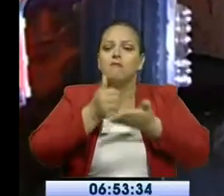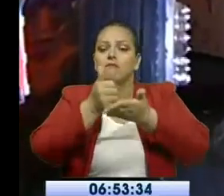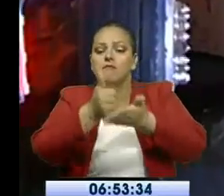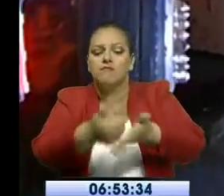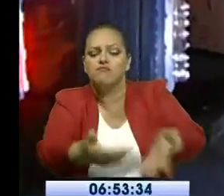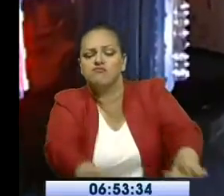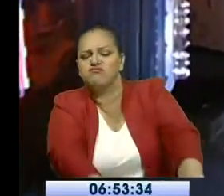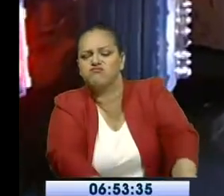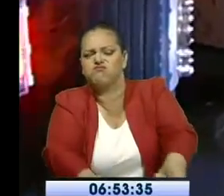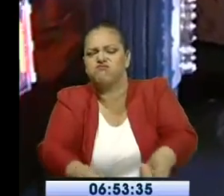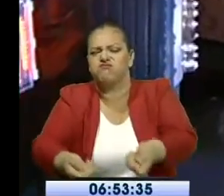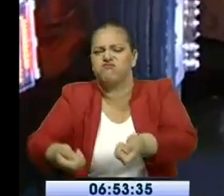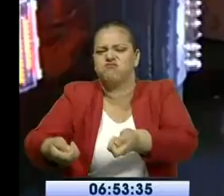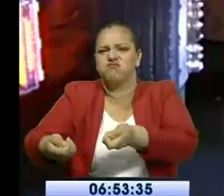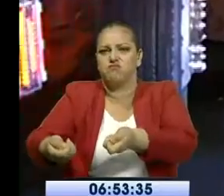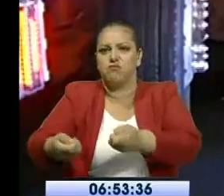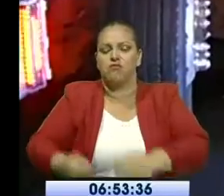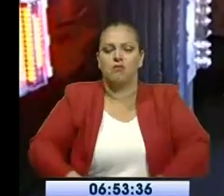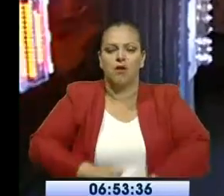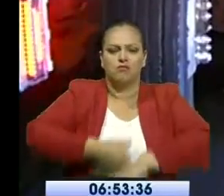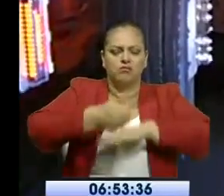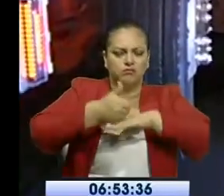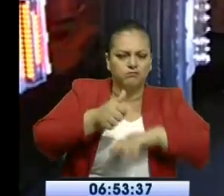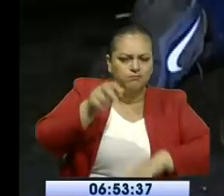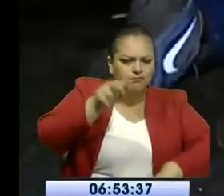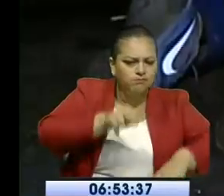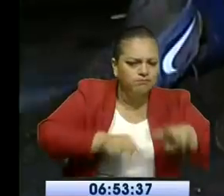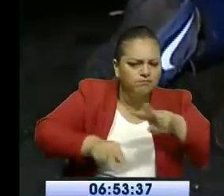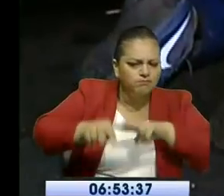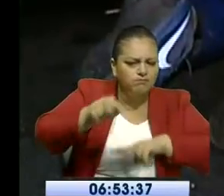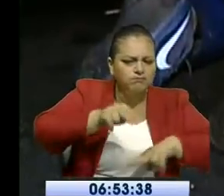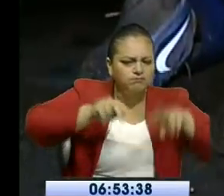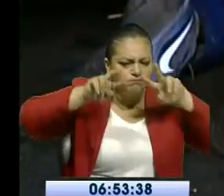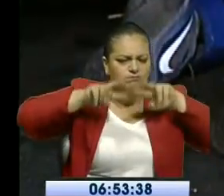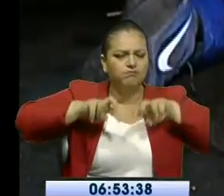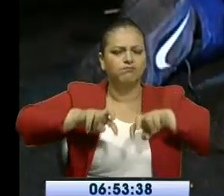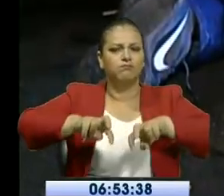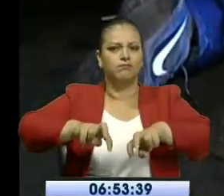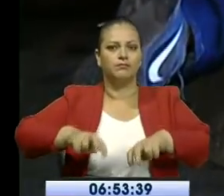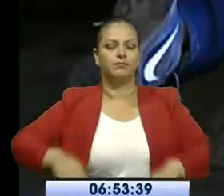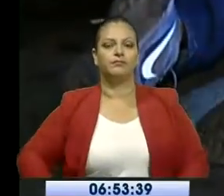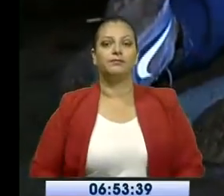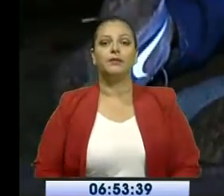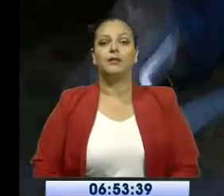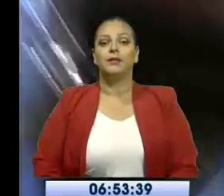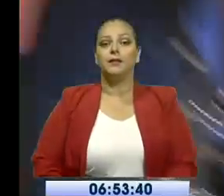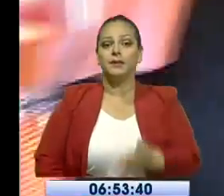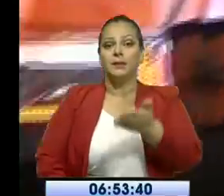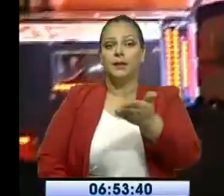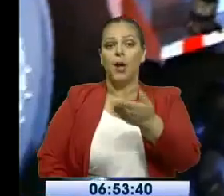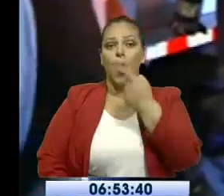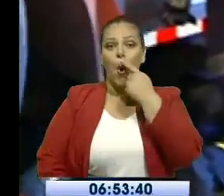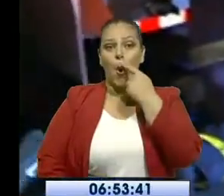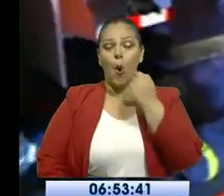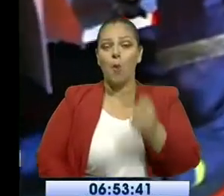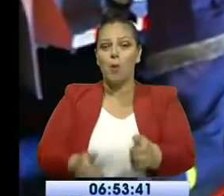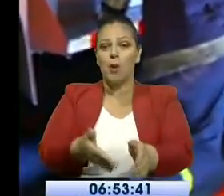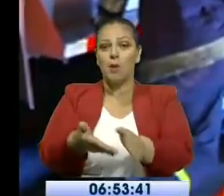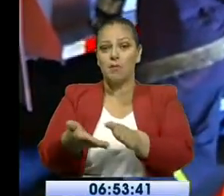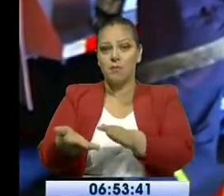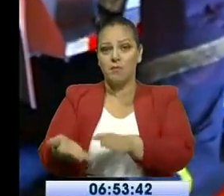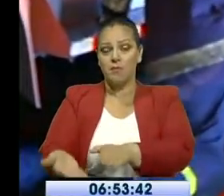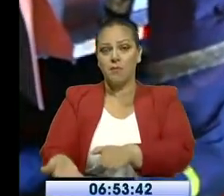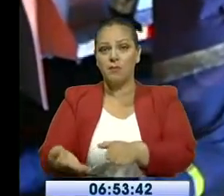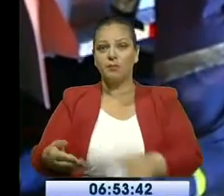de la moto y empezar las investigaciones. En este siniestro grave de tránsito con un fallecido, el tráiler